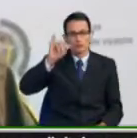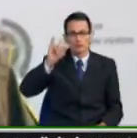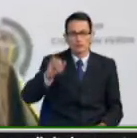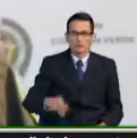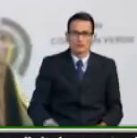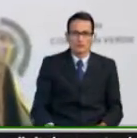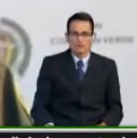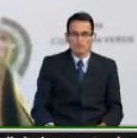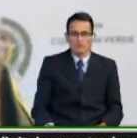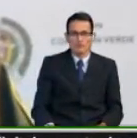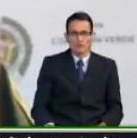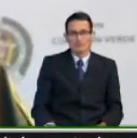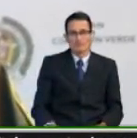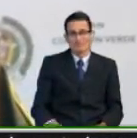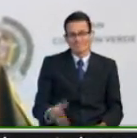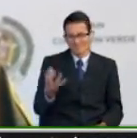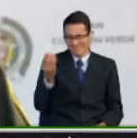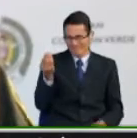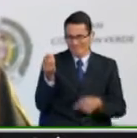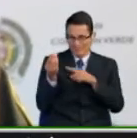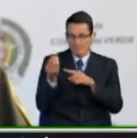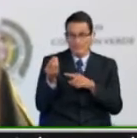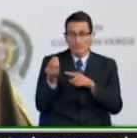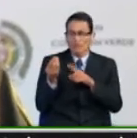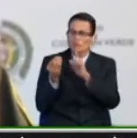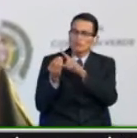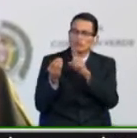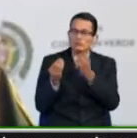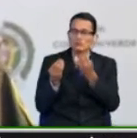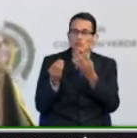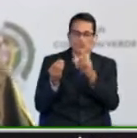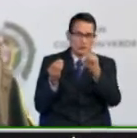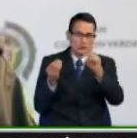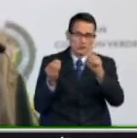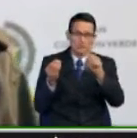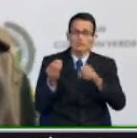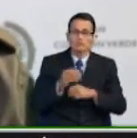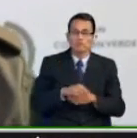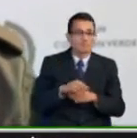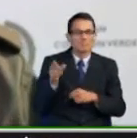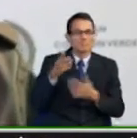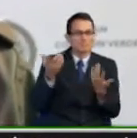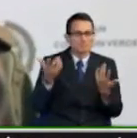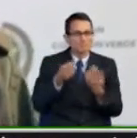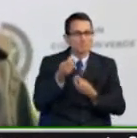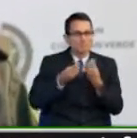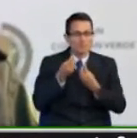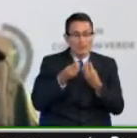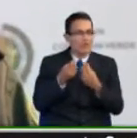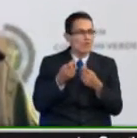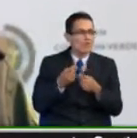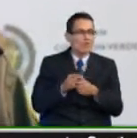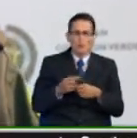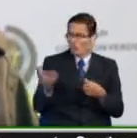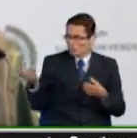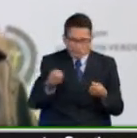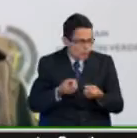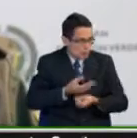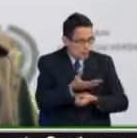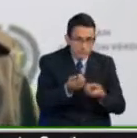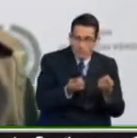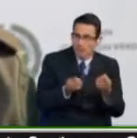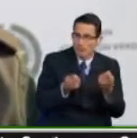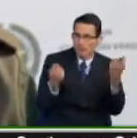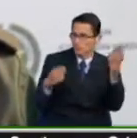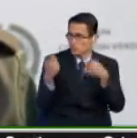Una banda delincuencial conformada por seis delincuentes quienes se dedicaban a la distribución, comercialización y